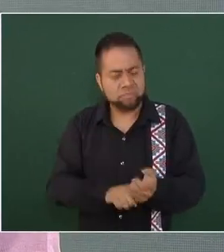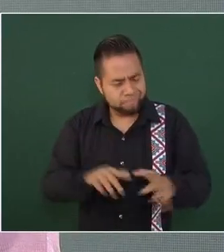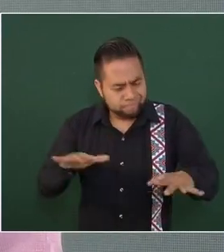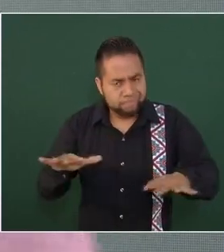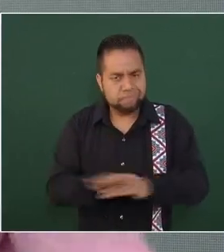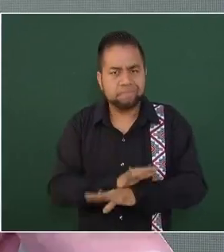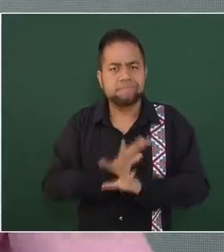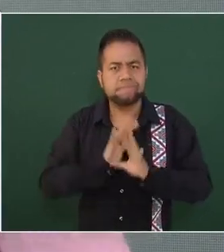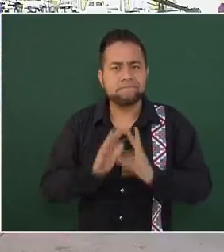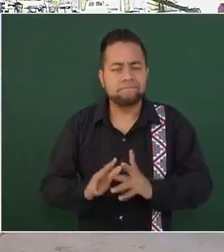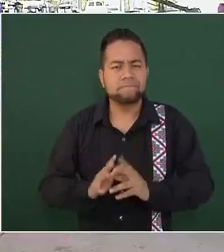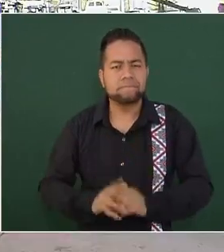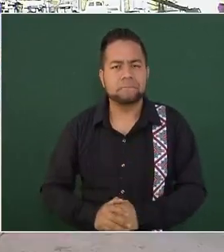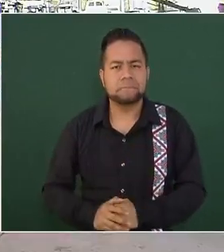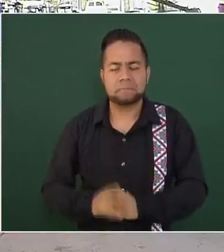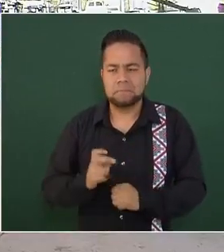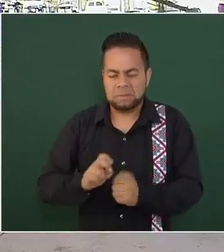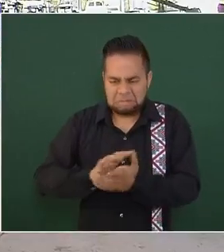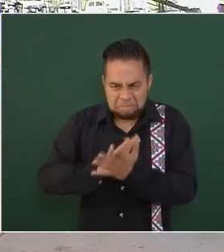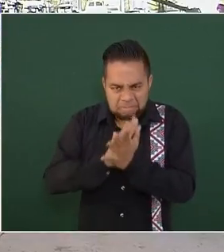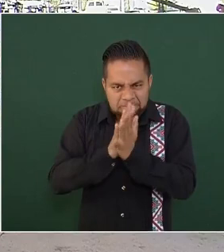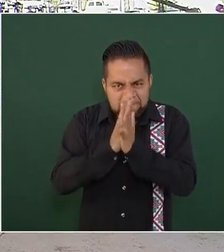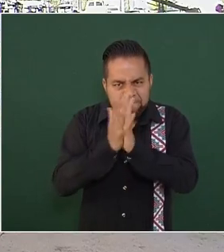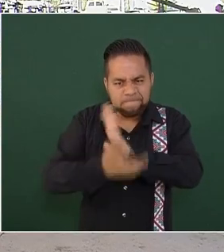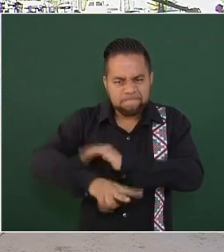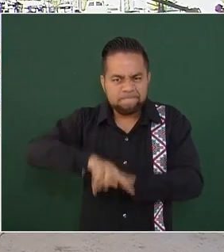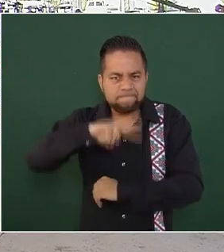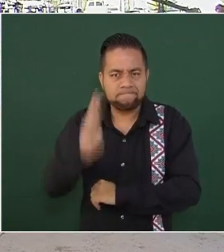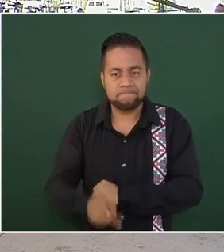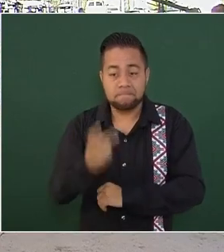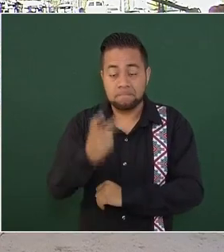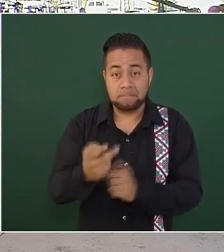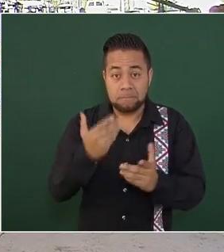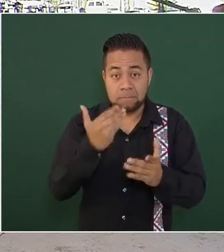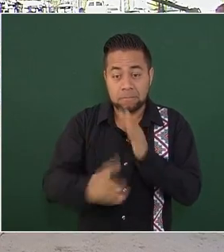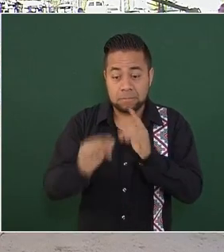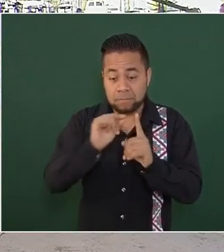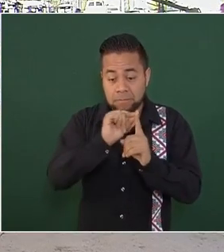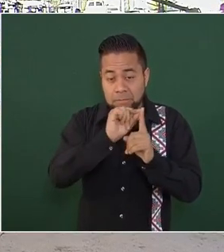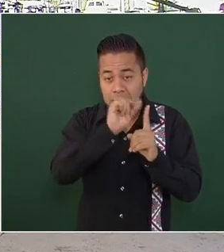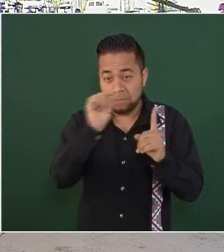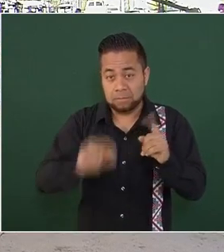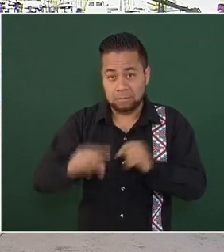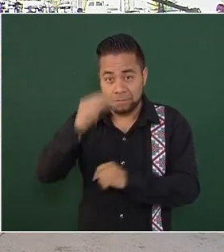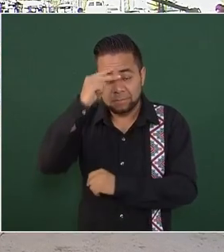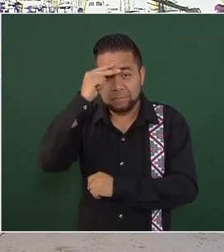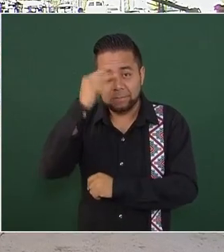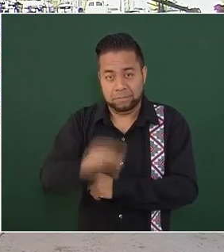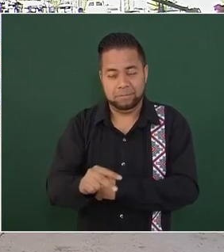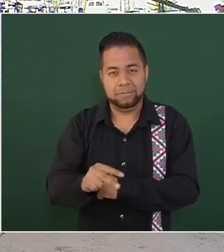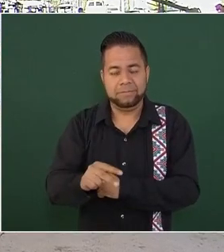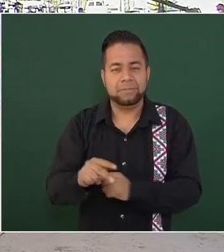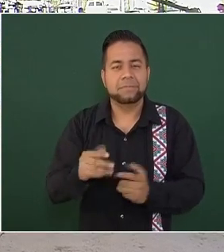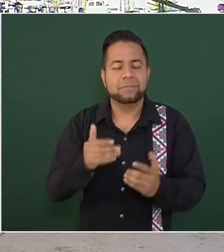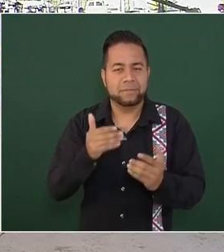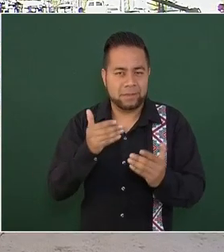no es una transformación por eso México tiene ahora